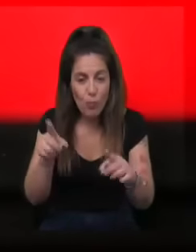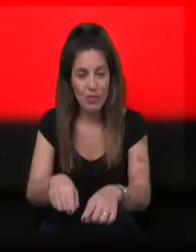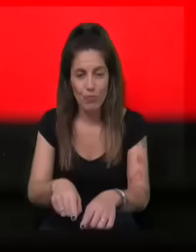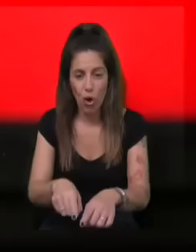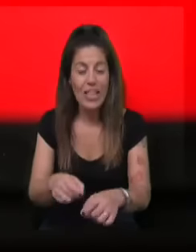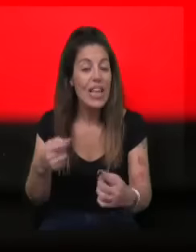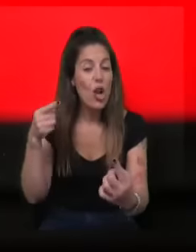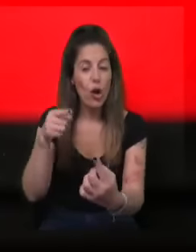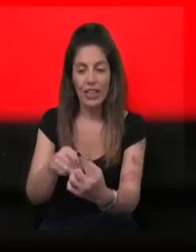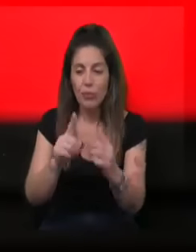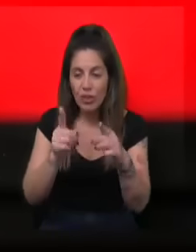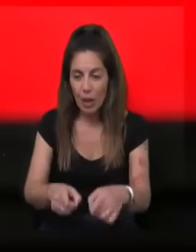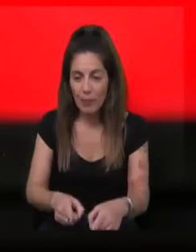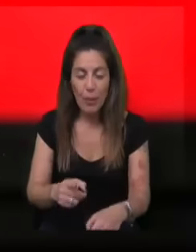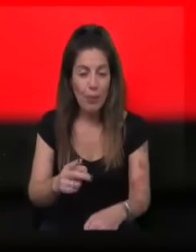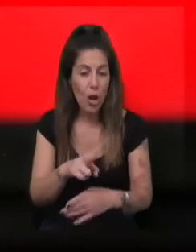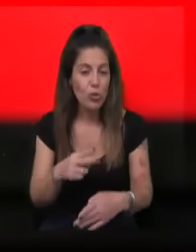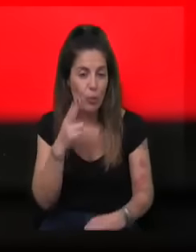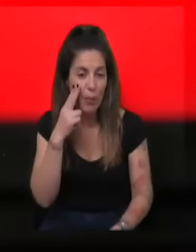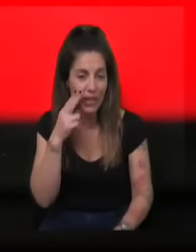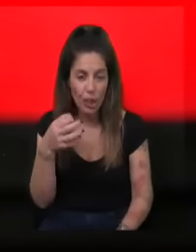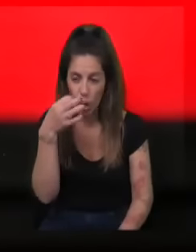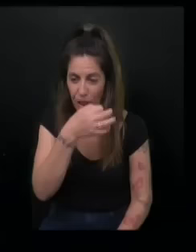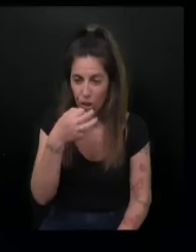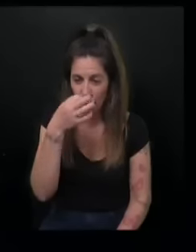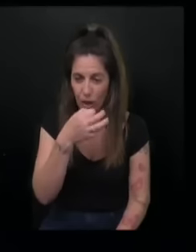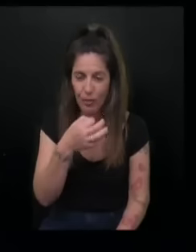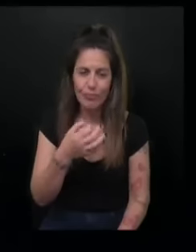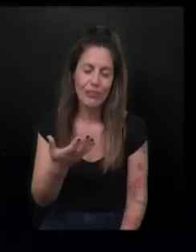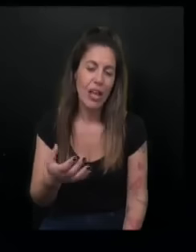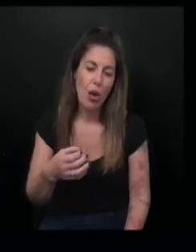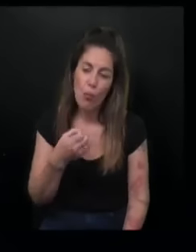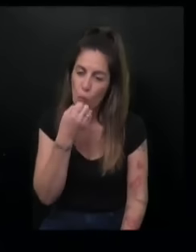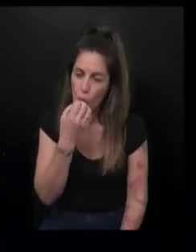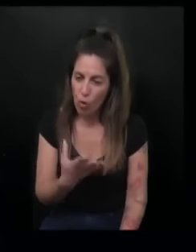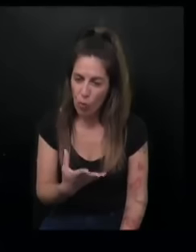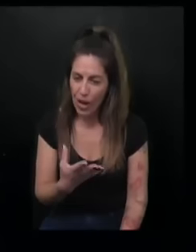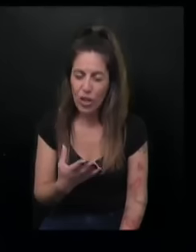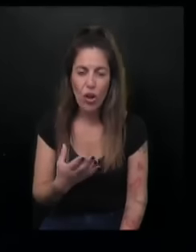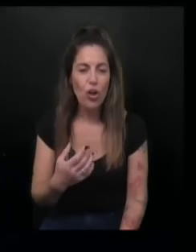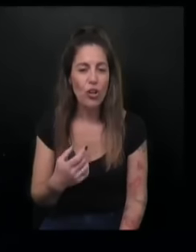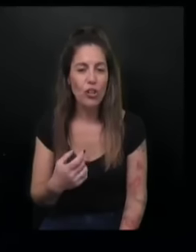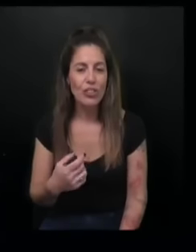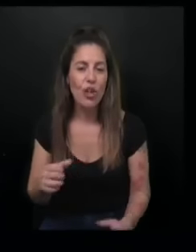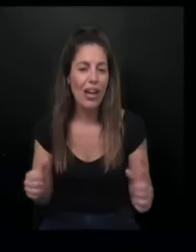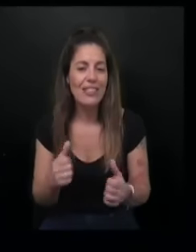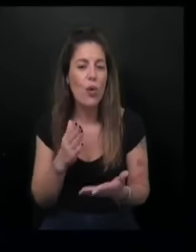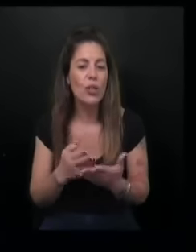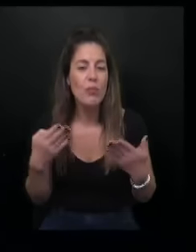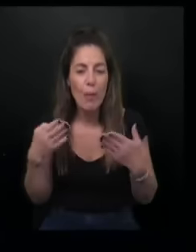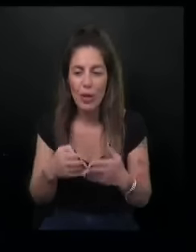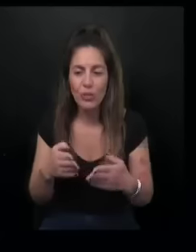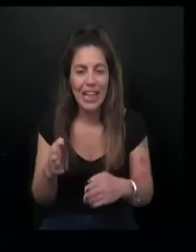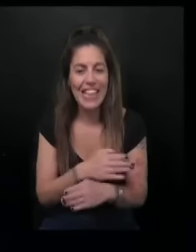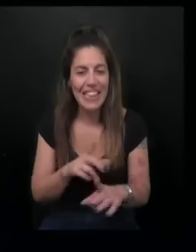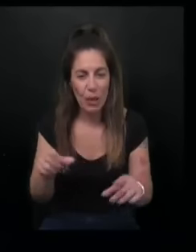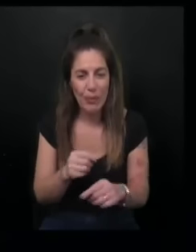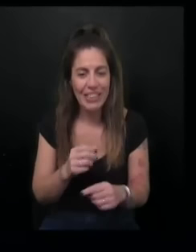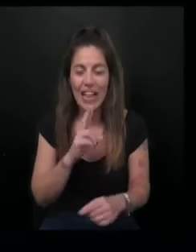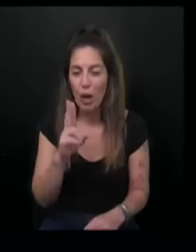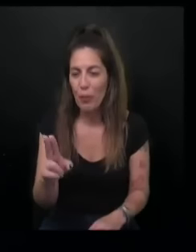es el objetivo también para los usos problemáticos de droga ha sido muy bueno muy Yo he sido pero le tengo que hacer una última pregunta antes de ir me tiene que